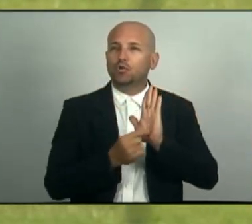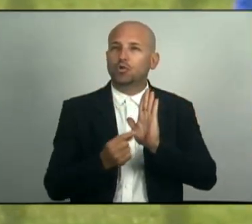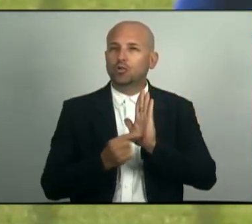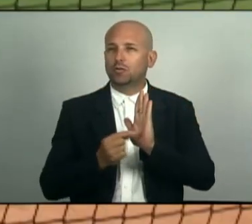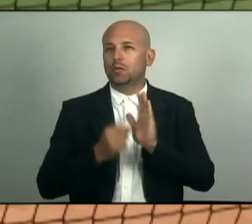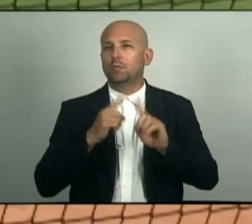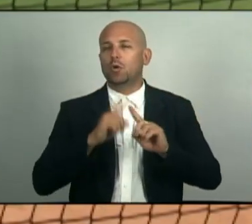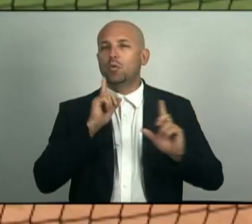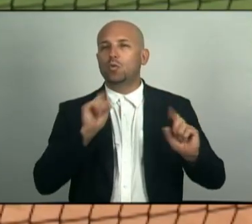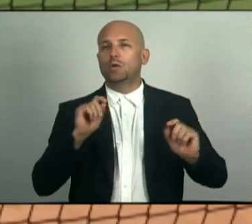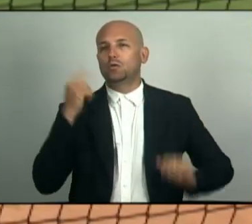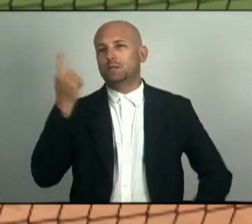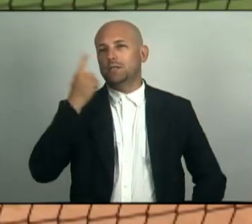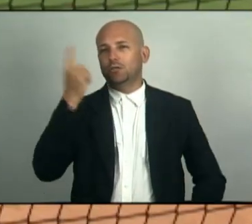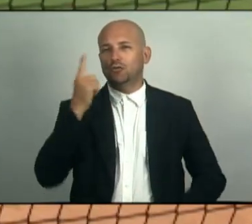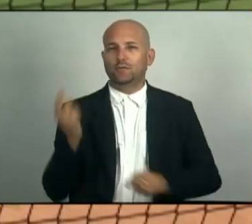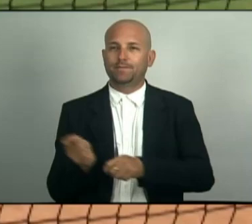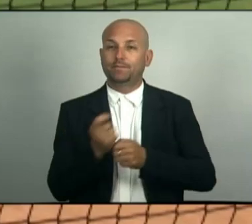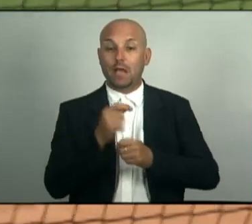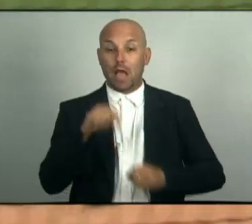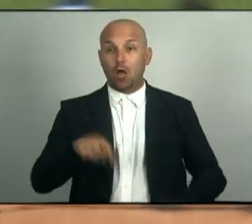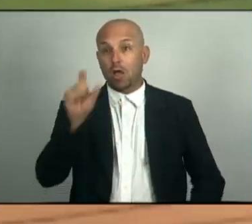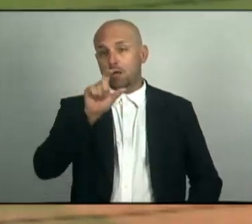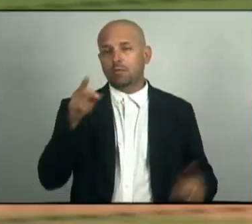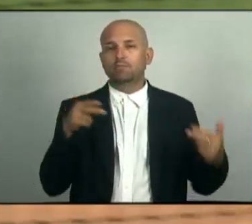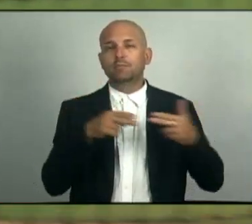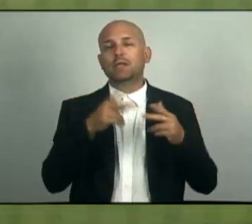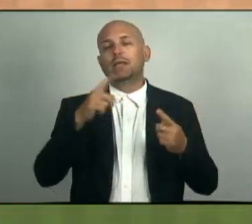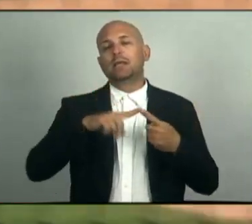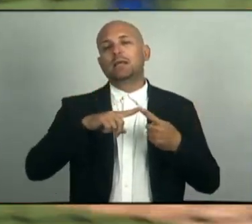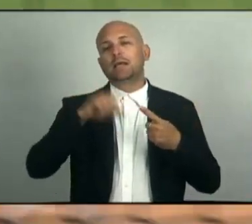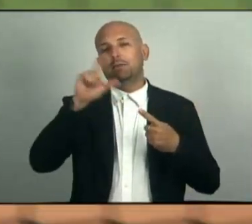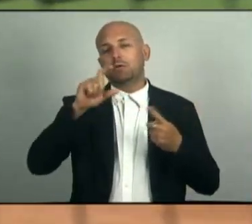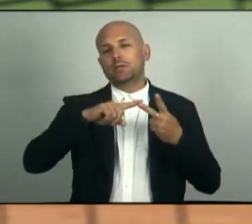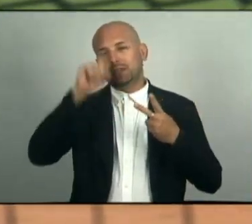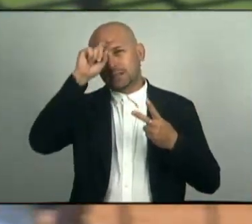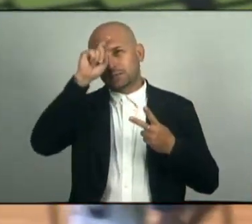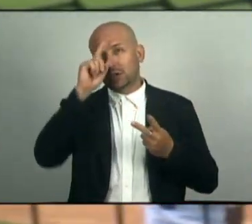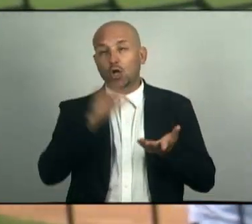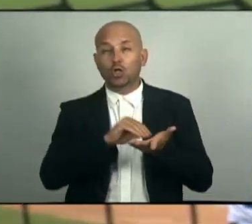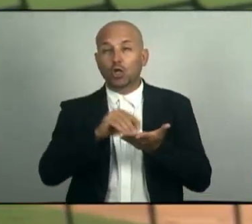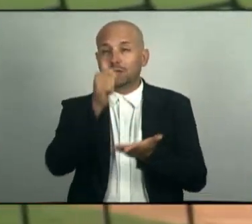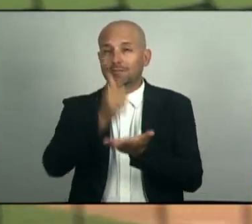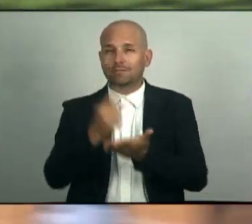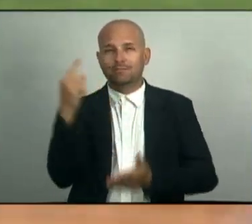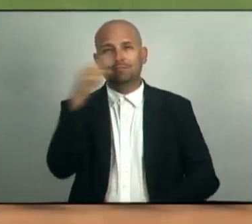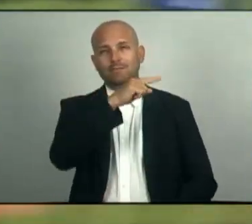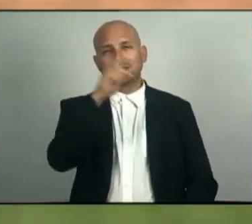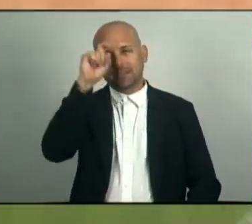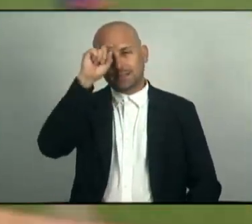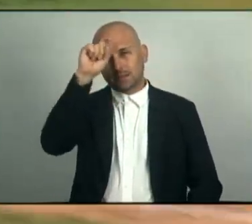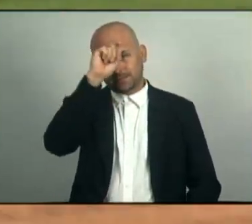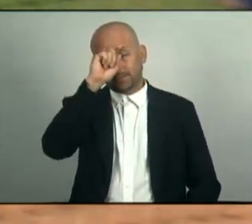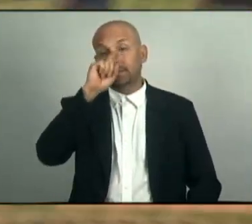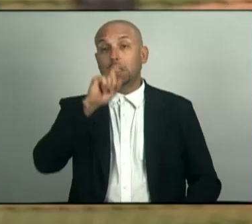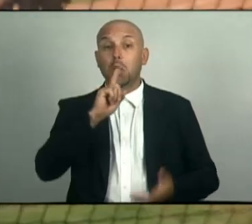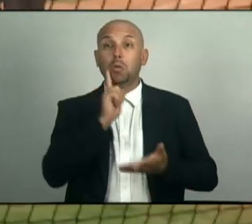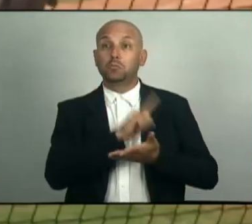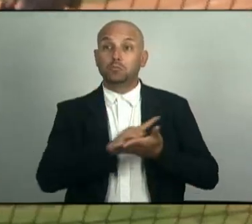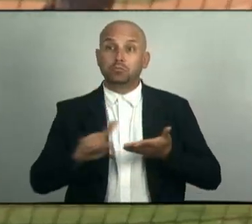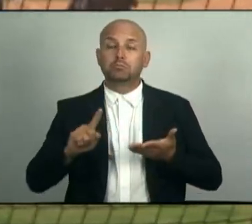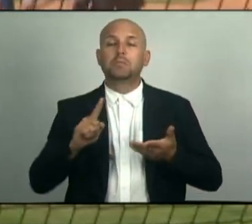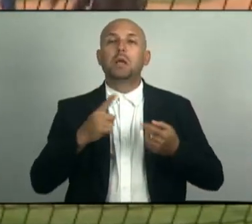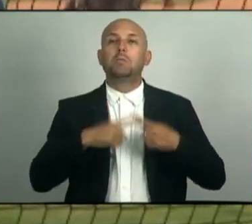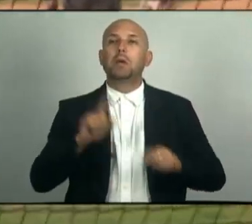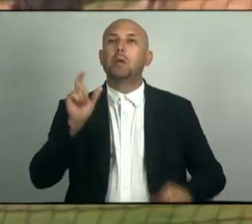nacional y el equipo de camy enfrenta Santi espíritus en tierras yaver se cumple otra semana del calendario y los toros Siguen